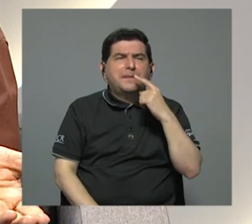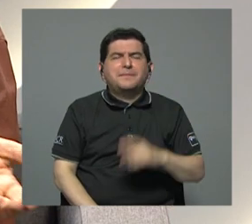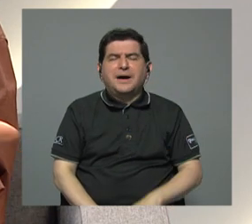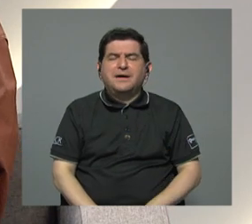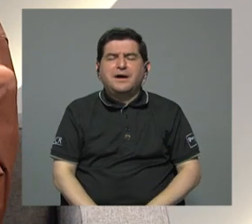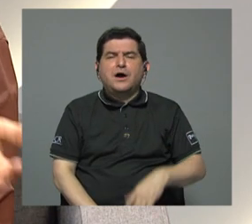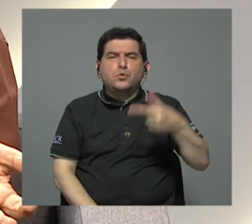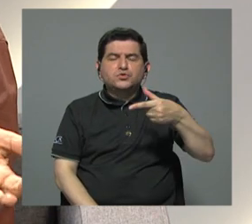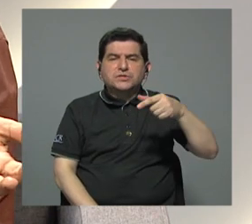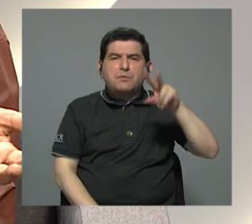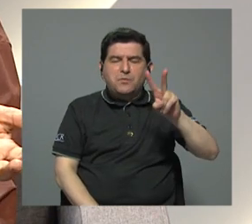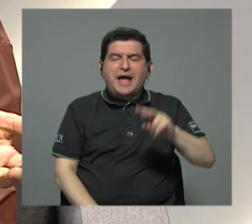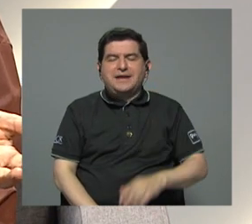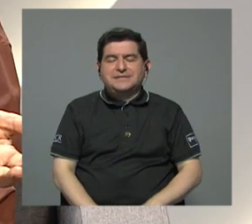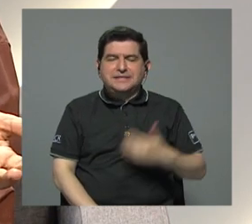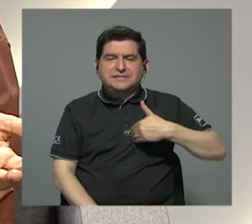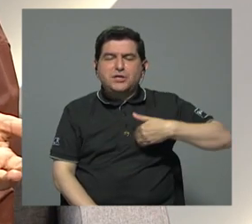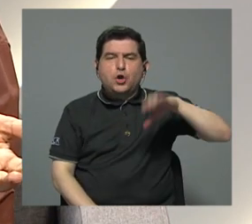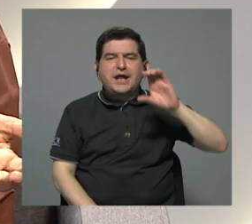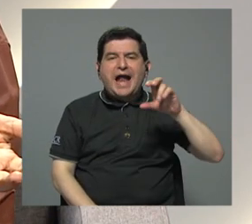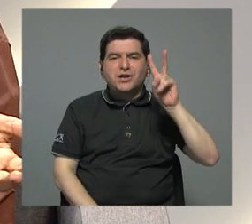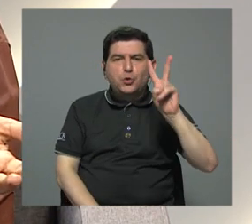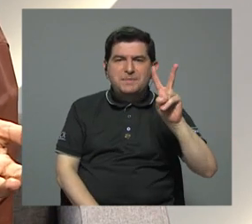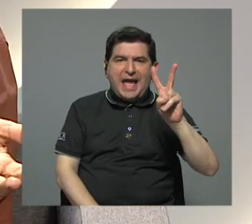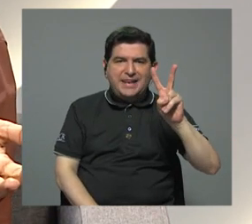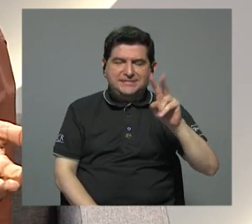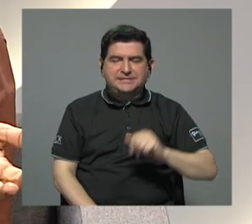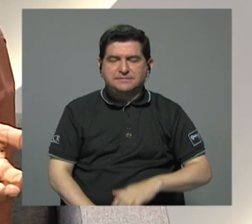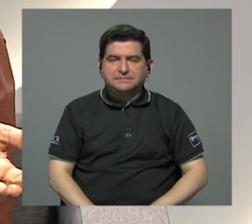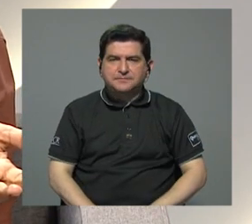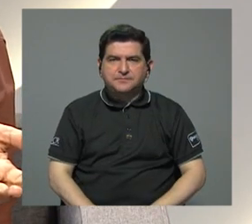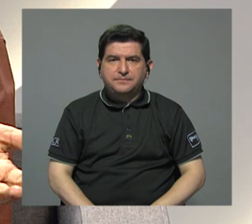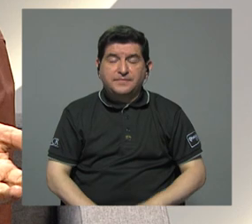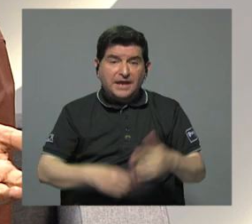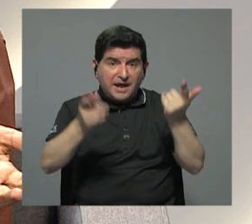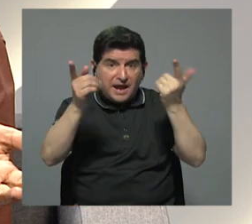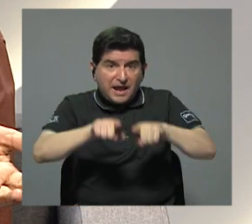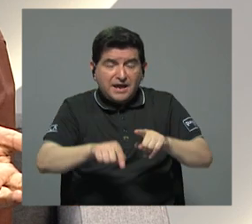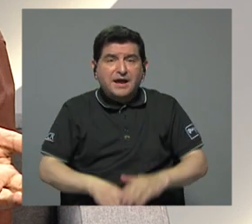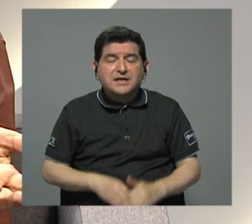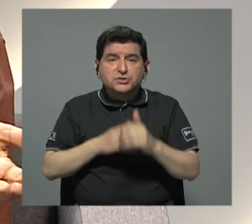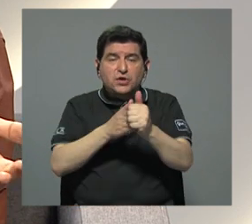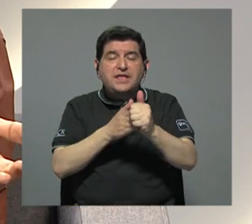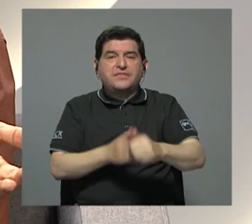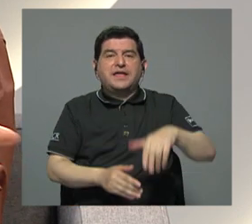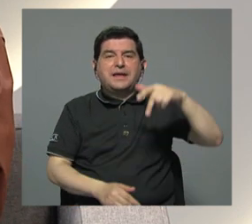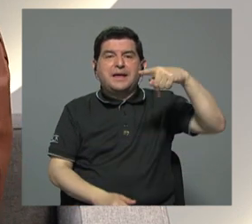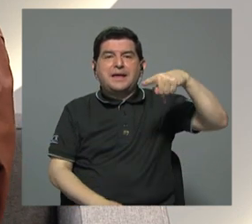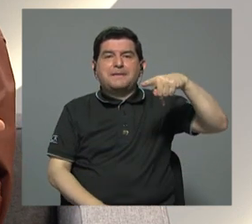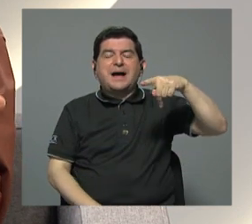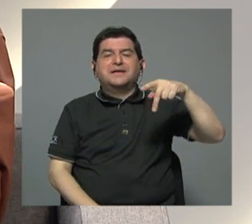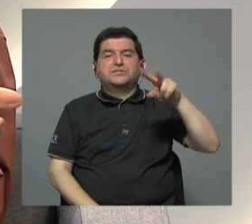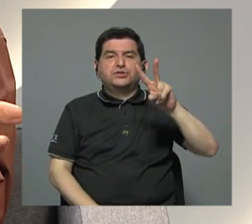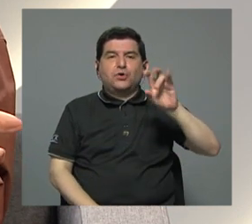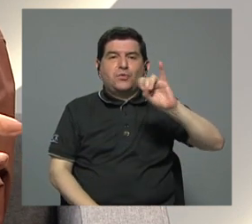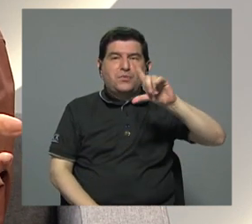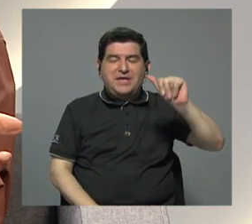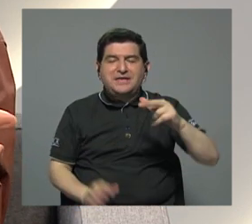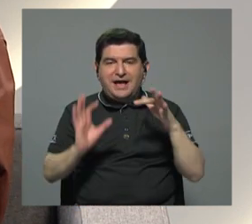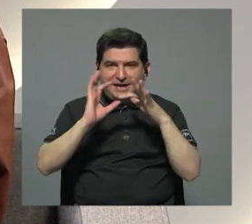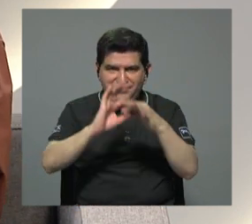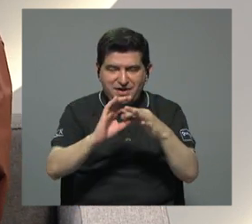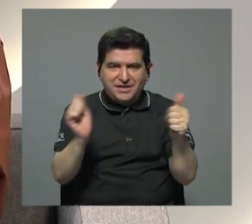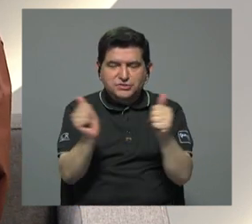viales carlos viales bueno ese es el caso del líder pancho villa' verdad que será investigado por sus relaciones